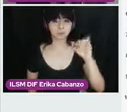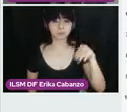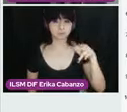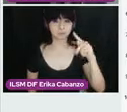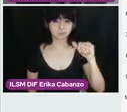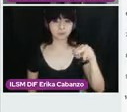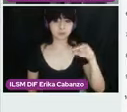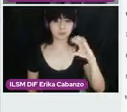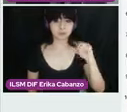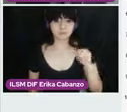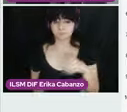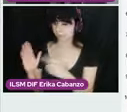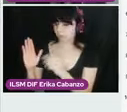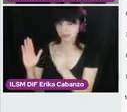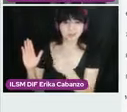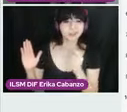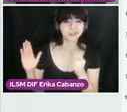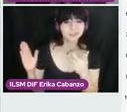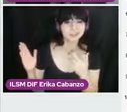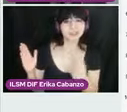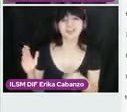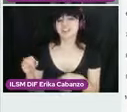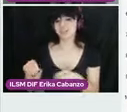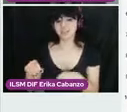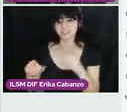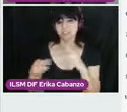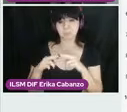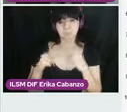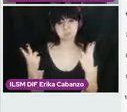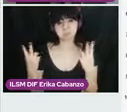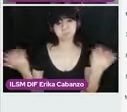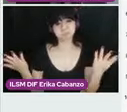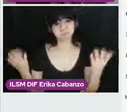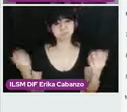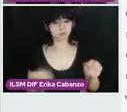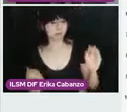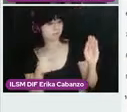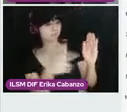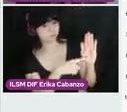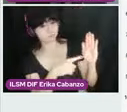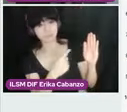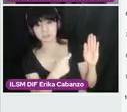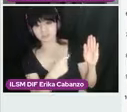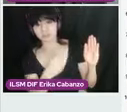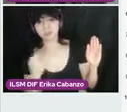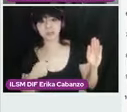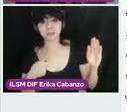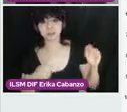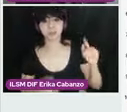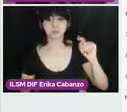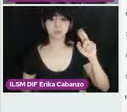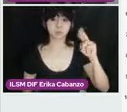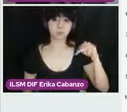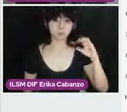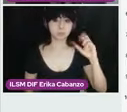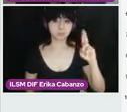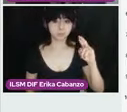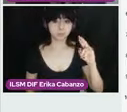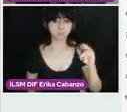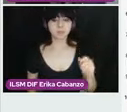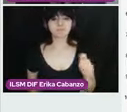O inclusive podemos visualizar tumores. ¿Sí? Este es un tumor glómico, es